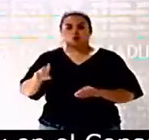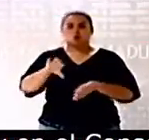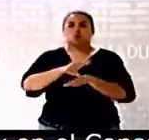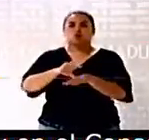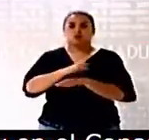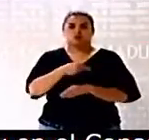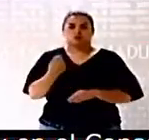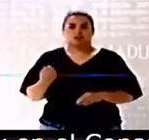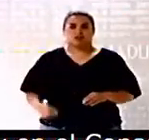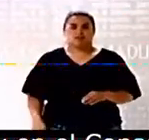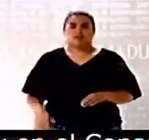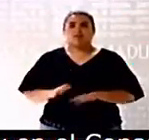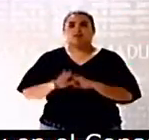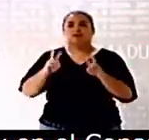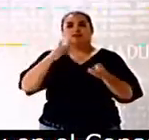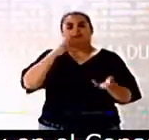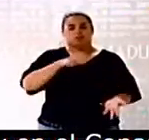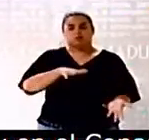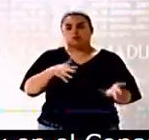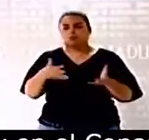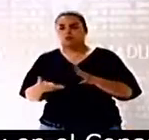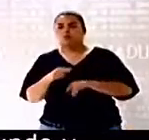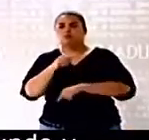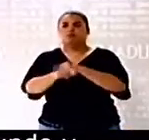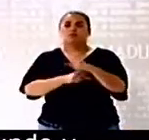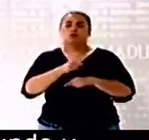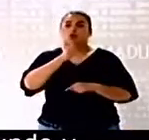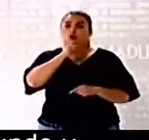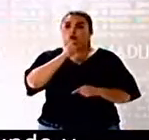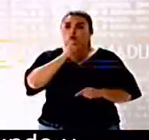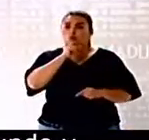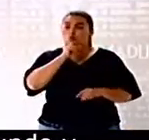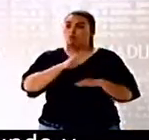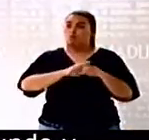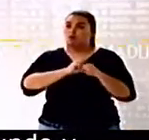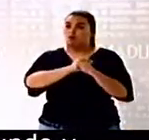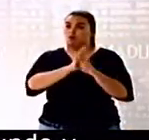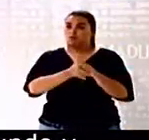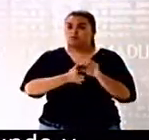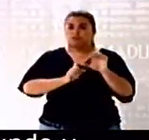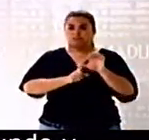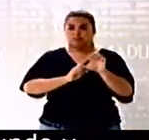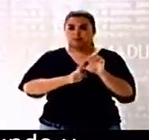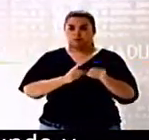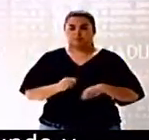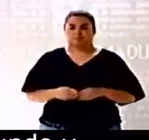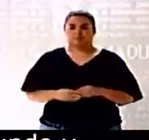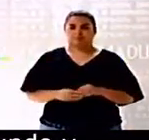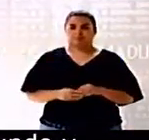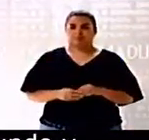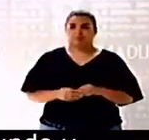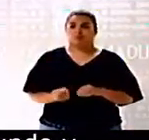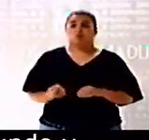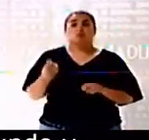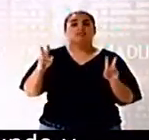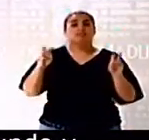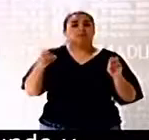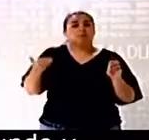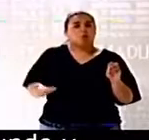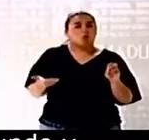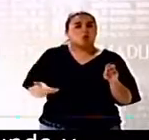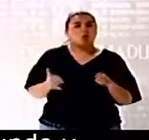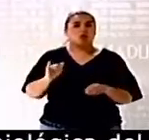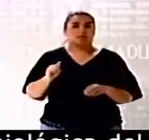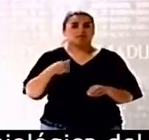de Sanidad respecto de la evolución epidemiológica del COVID-19 en Extremadura. Hay una cuestión sustancial